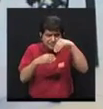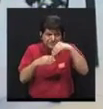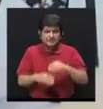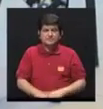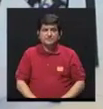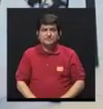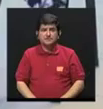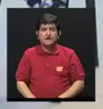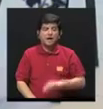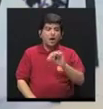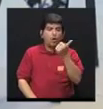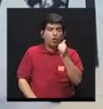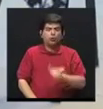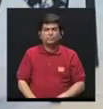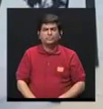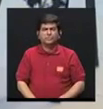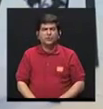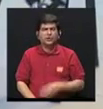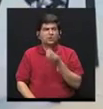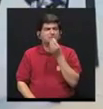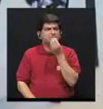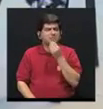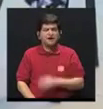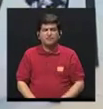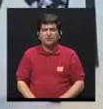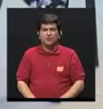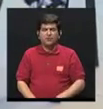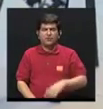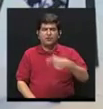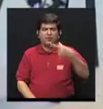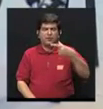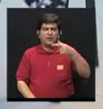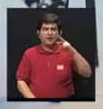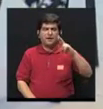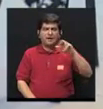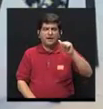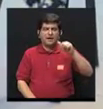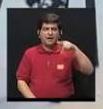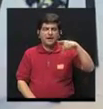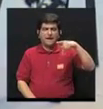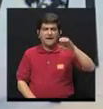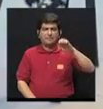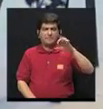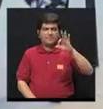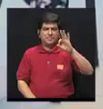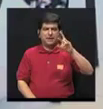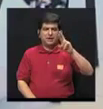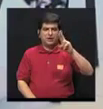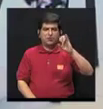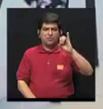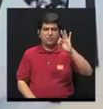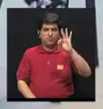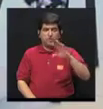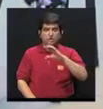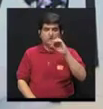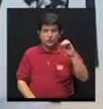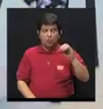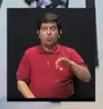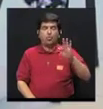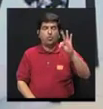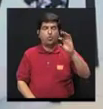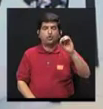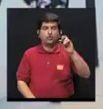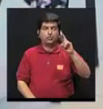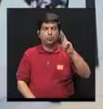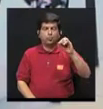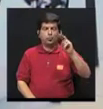otro sabor grapefruit, sabor pomelo o toronja, como le digan, en el que, por ejemplo, una